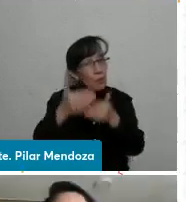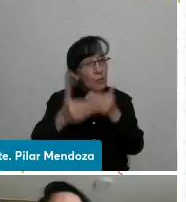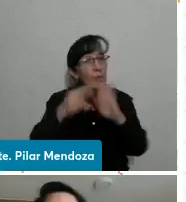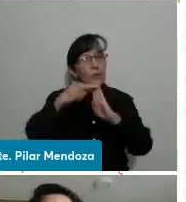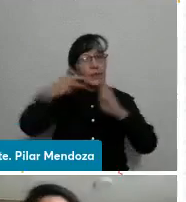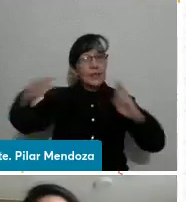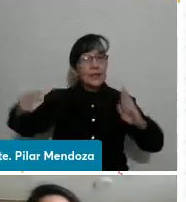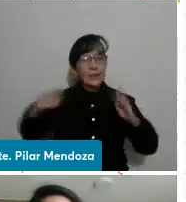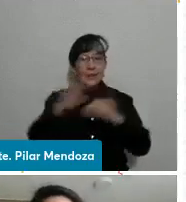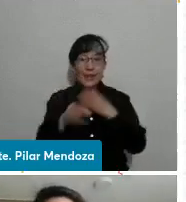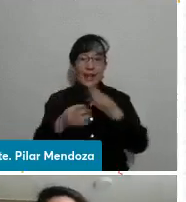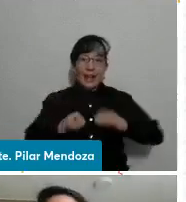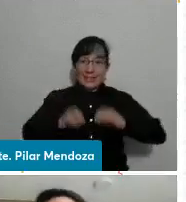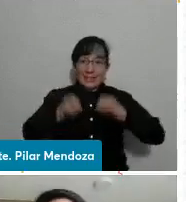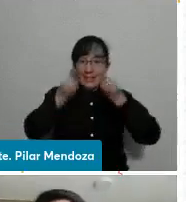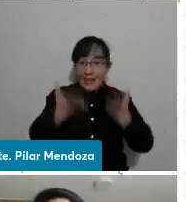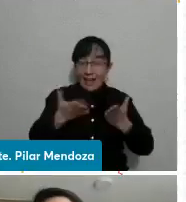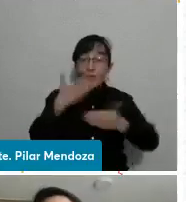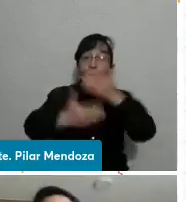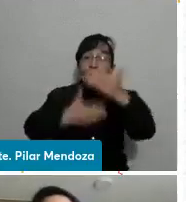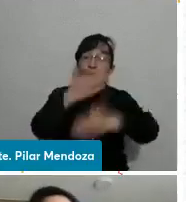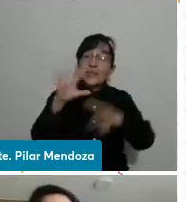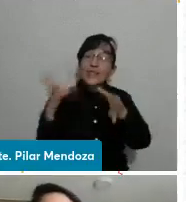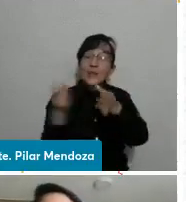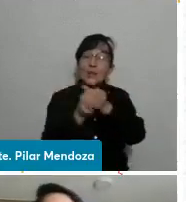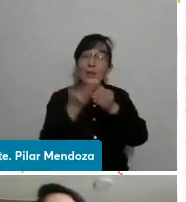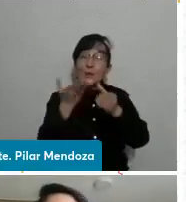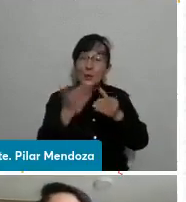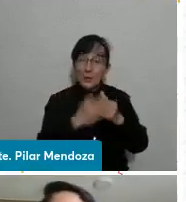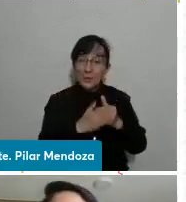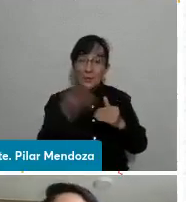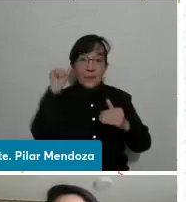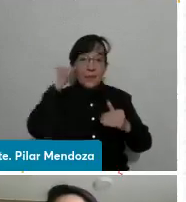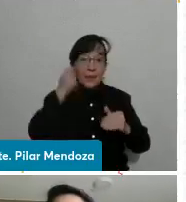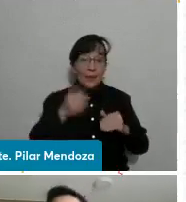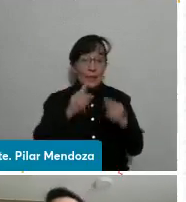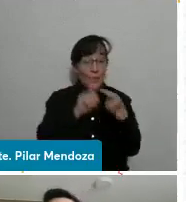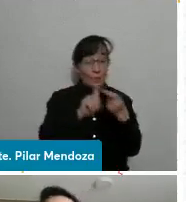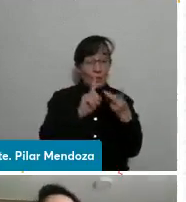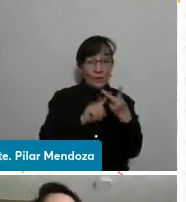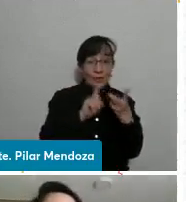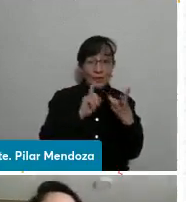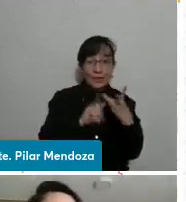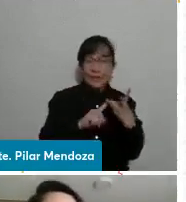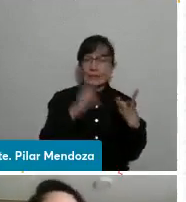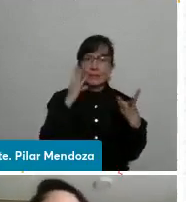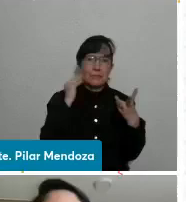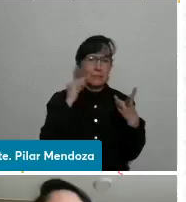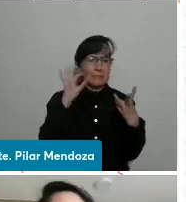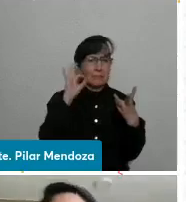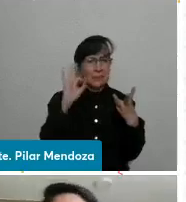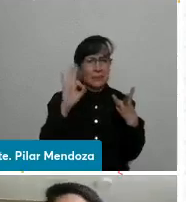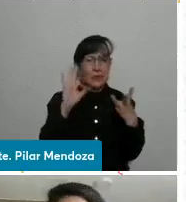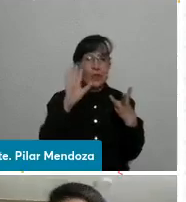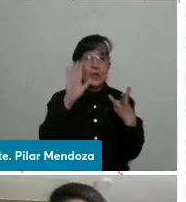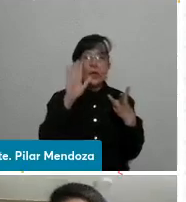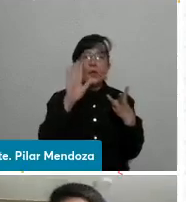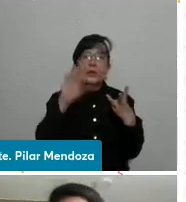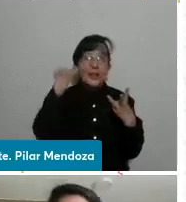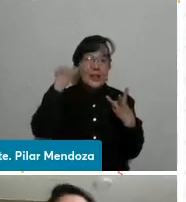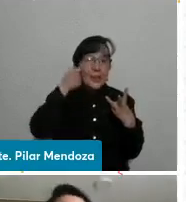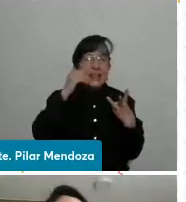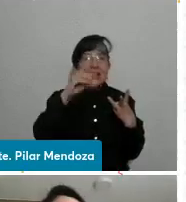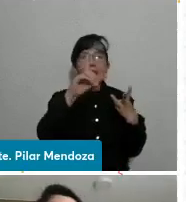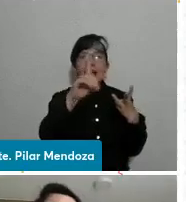tecnología aporta a los procesos de inclusión. Como ustedes saben, estas tres experiencias hablan de diseño universal para el